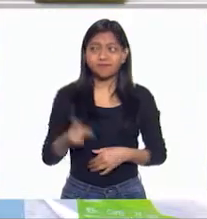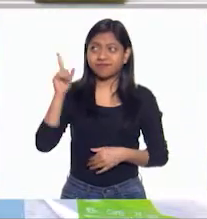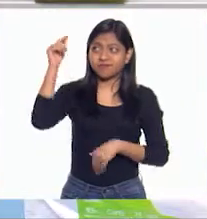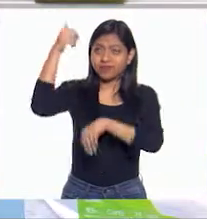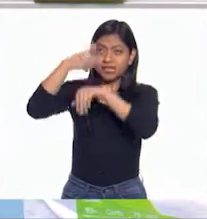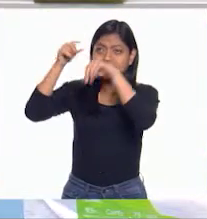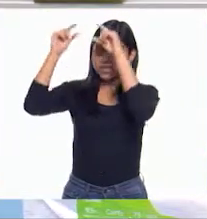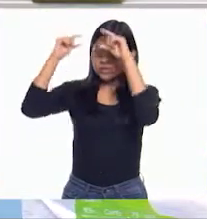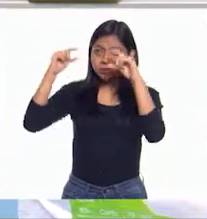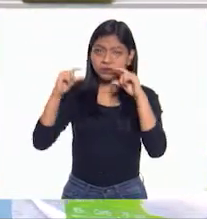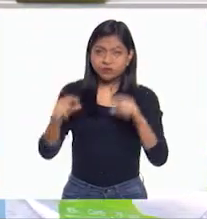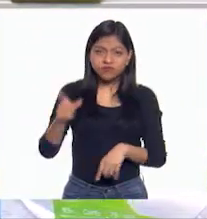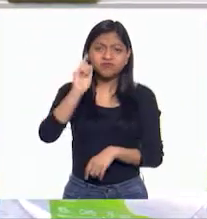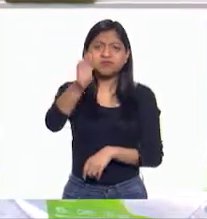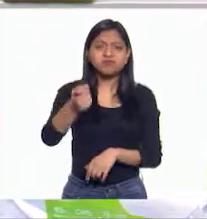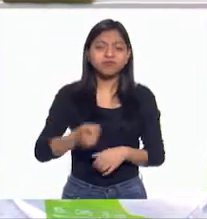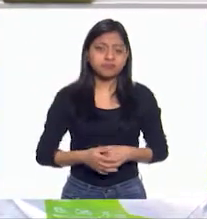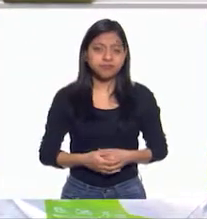esos números?